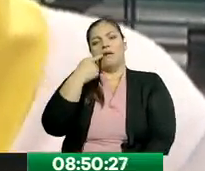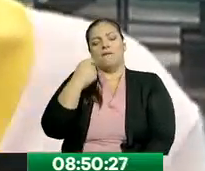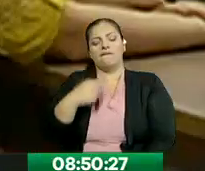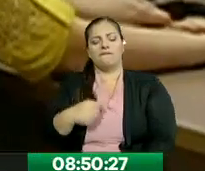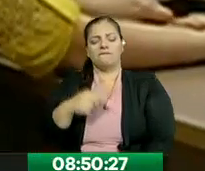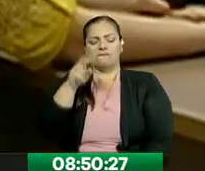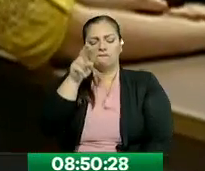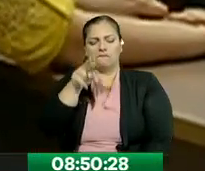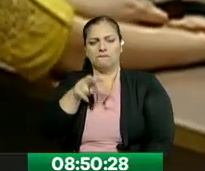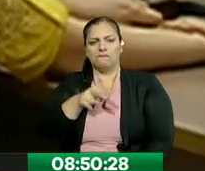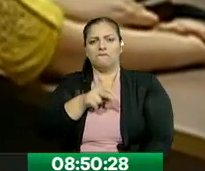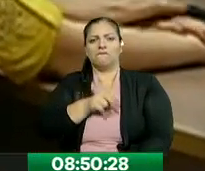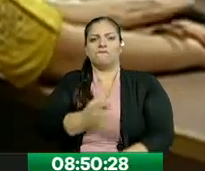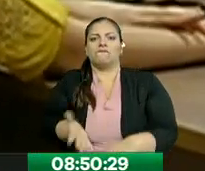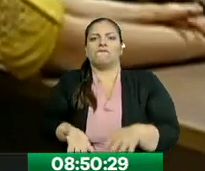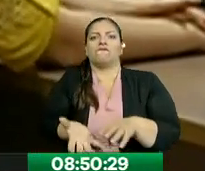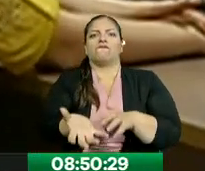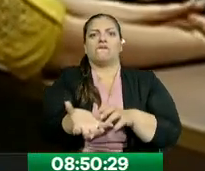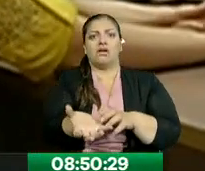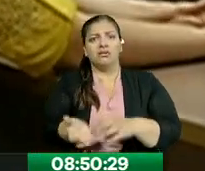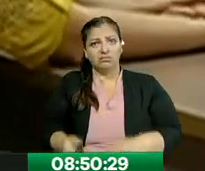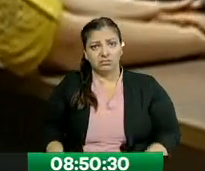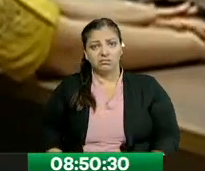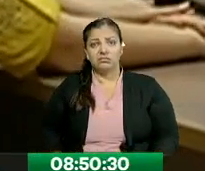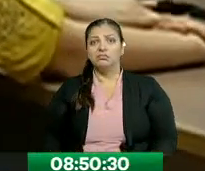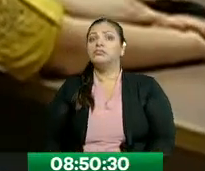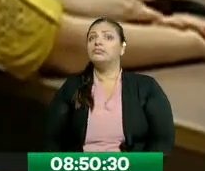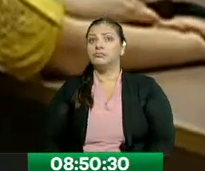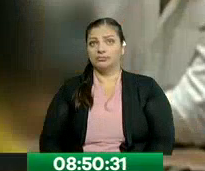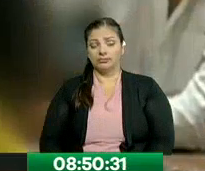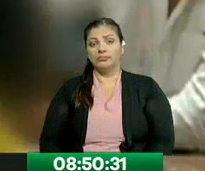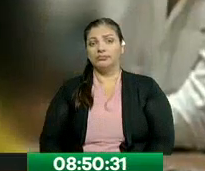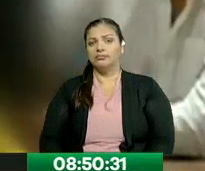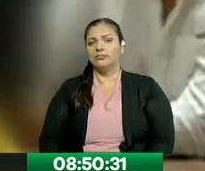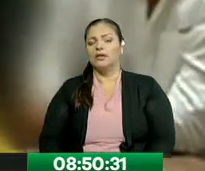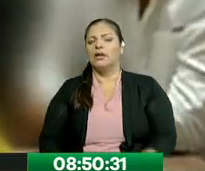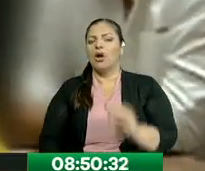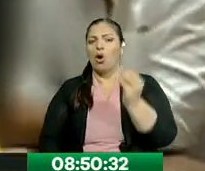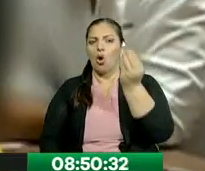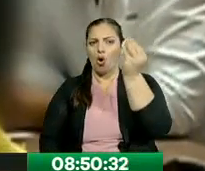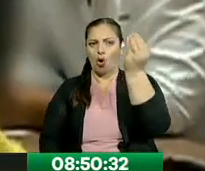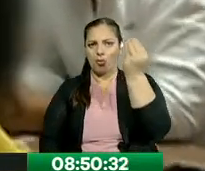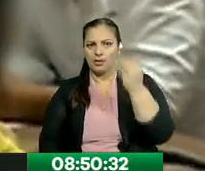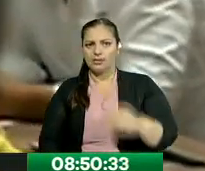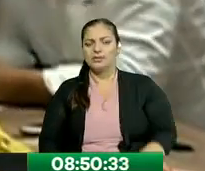saliendo. Los padres de la menor de edad quedaron más indignados por la resolución del